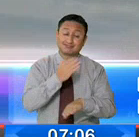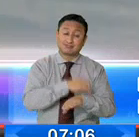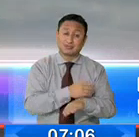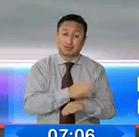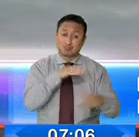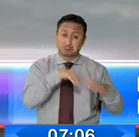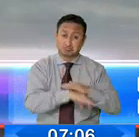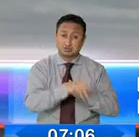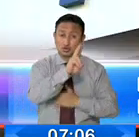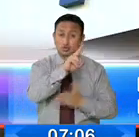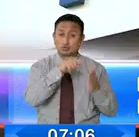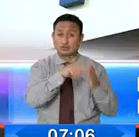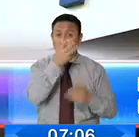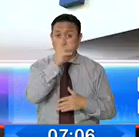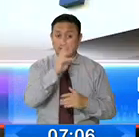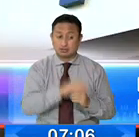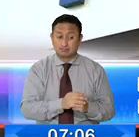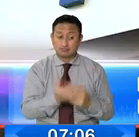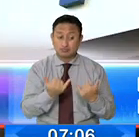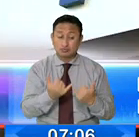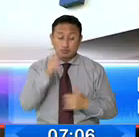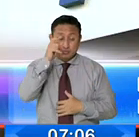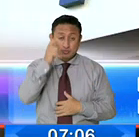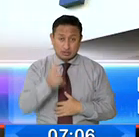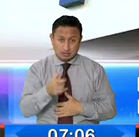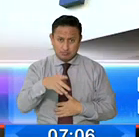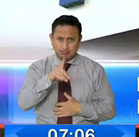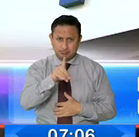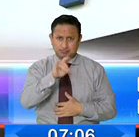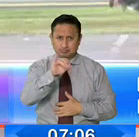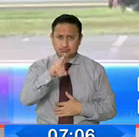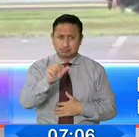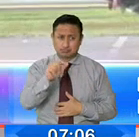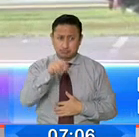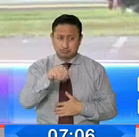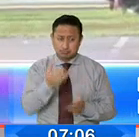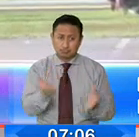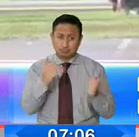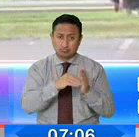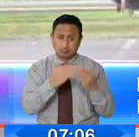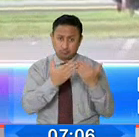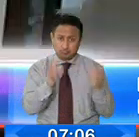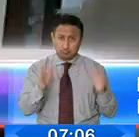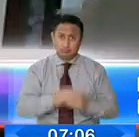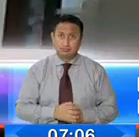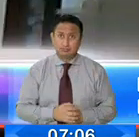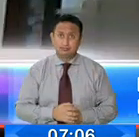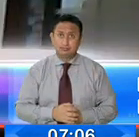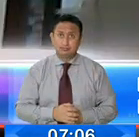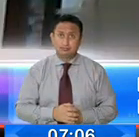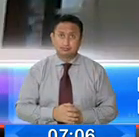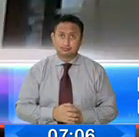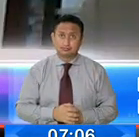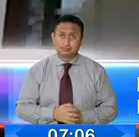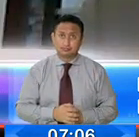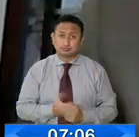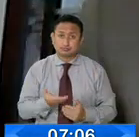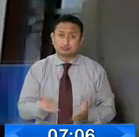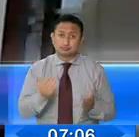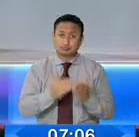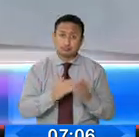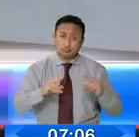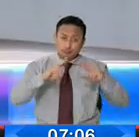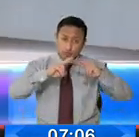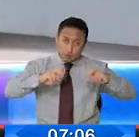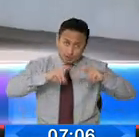en 2016. Hoy la fiscal general Diana Salazar busca reabrir el caso. Retomamos la investigación y tendrá que seguirse